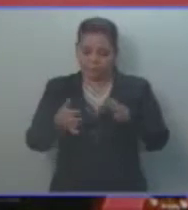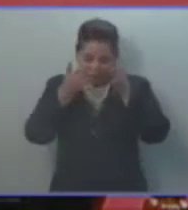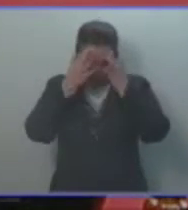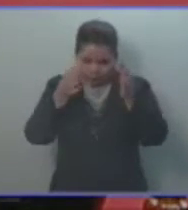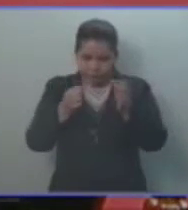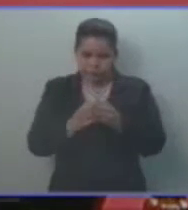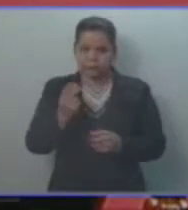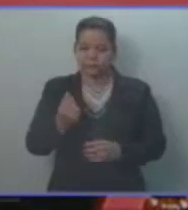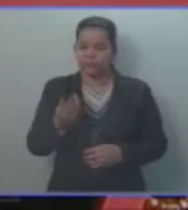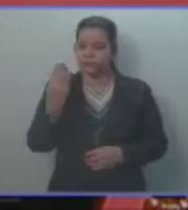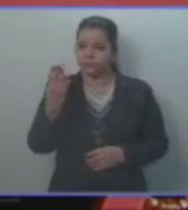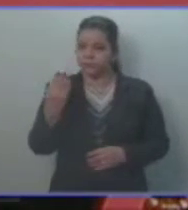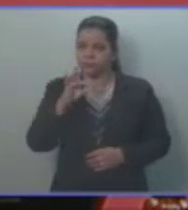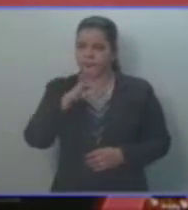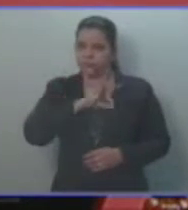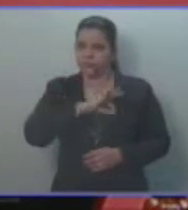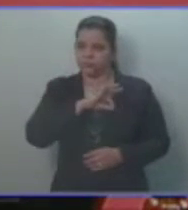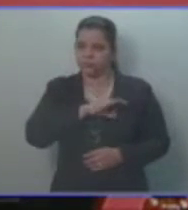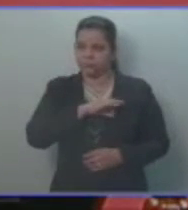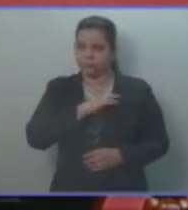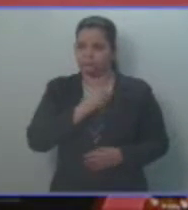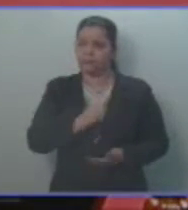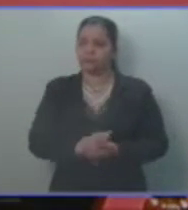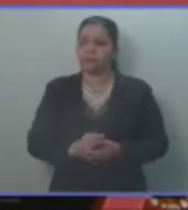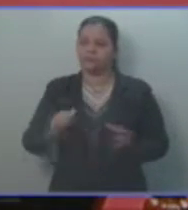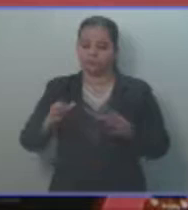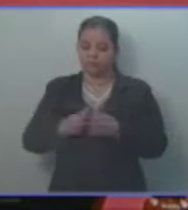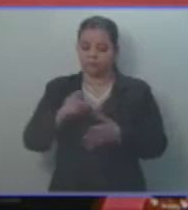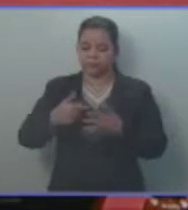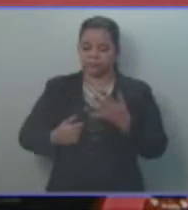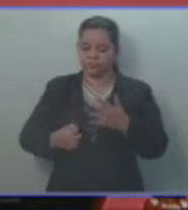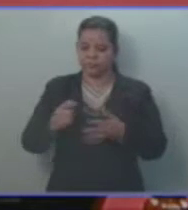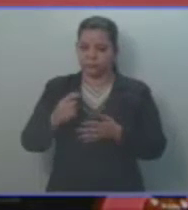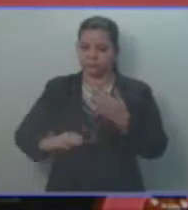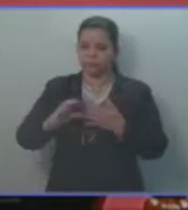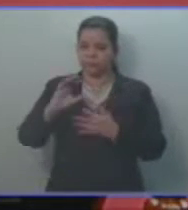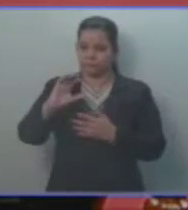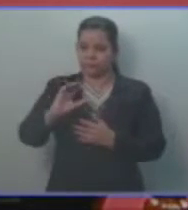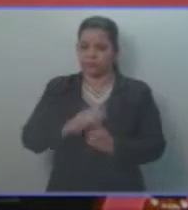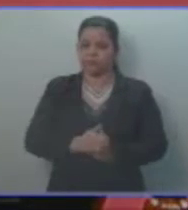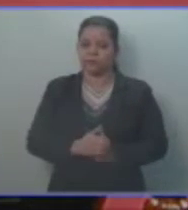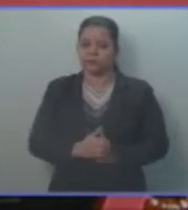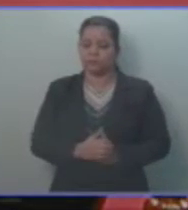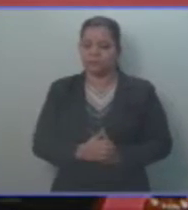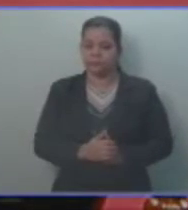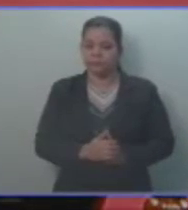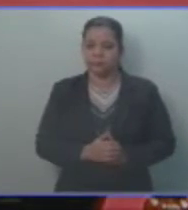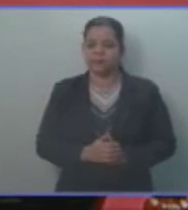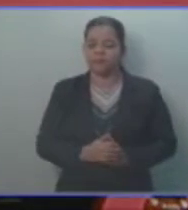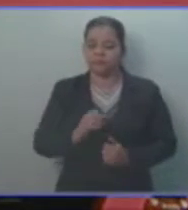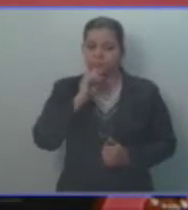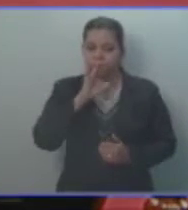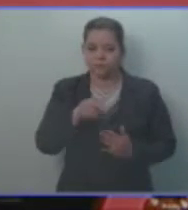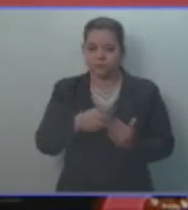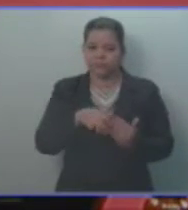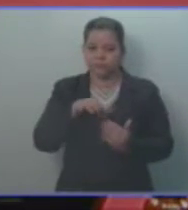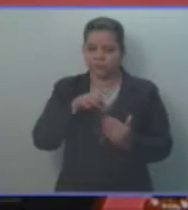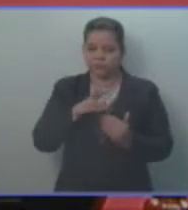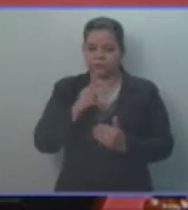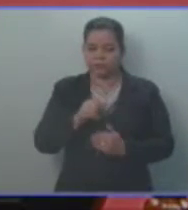número 14, favorable. La Comisión de Legislación y Puntos Constitucionales se refiere al expediente número